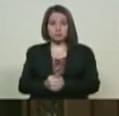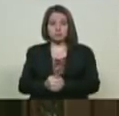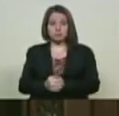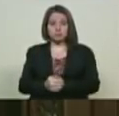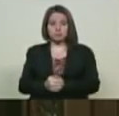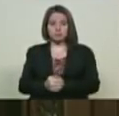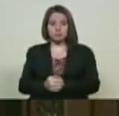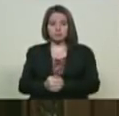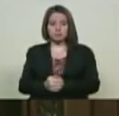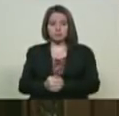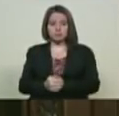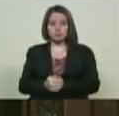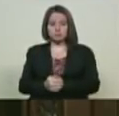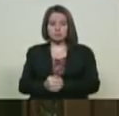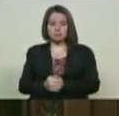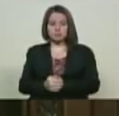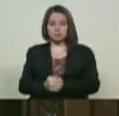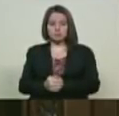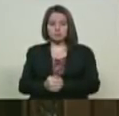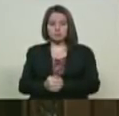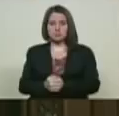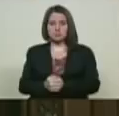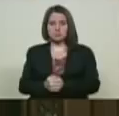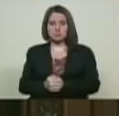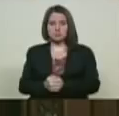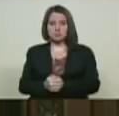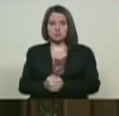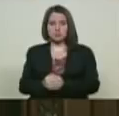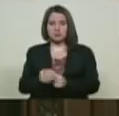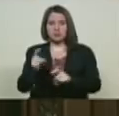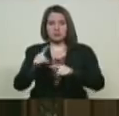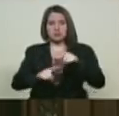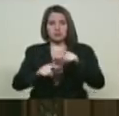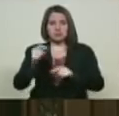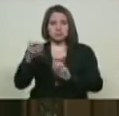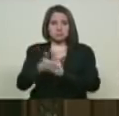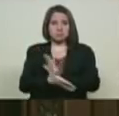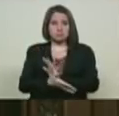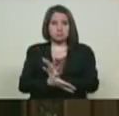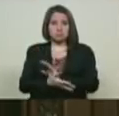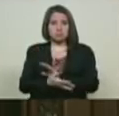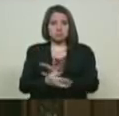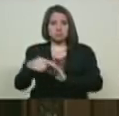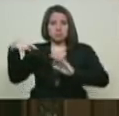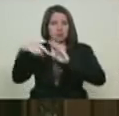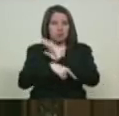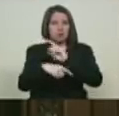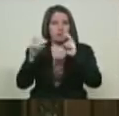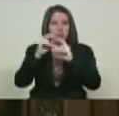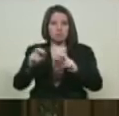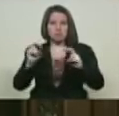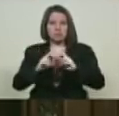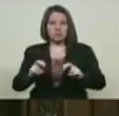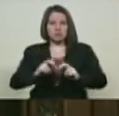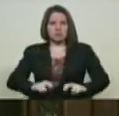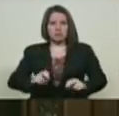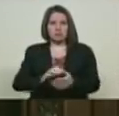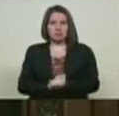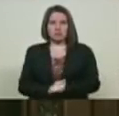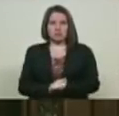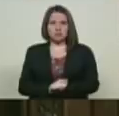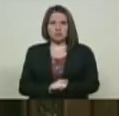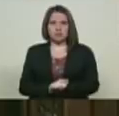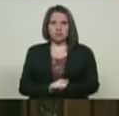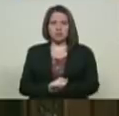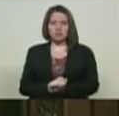Alias Morfeo da una primera declaración, ya se ha profundizado en la investigación, hay muchos elementos nuevos